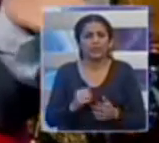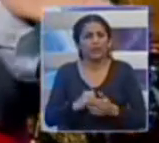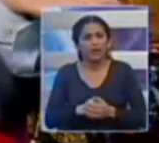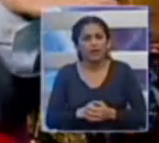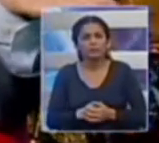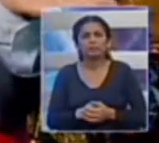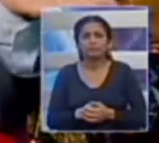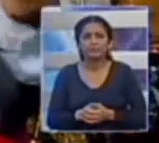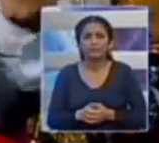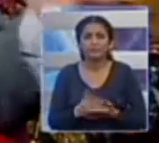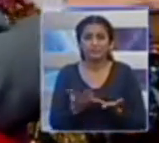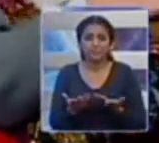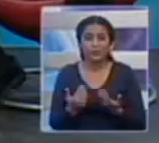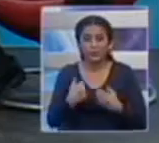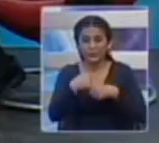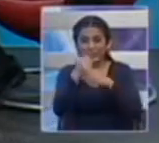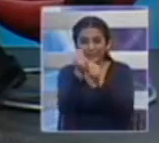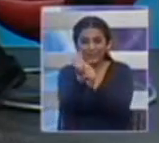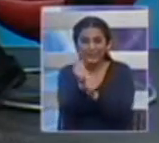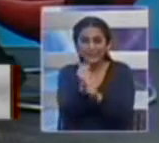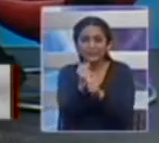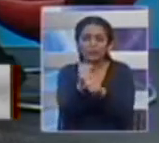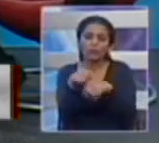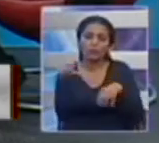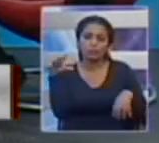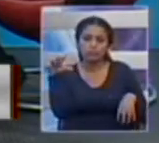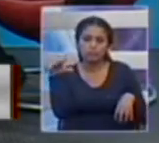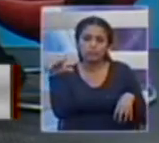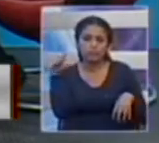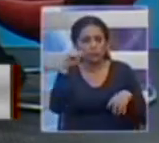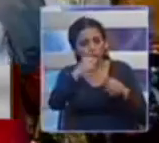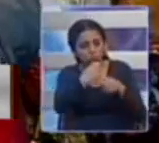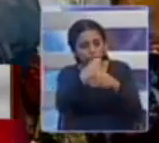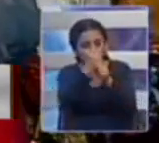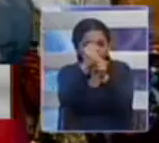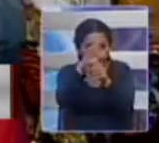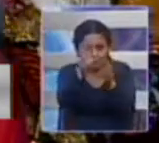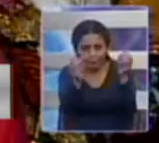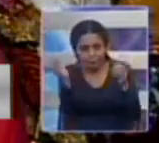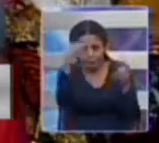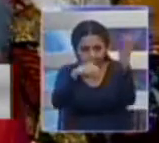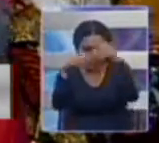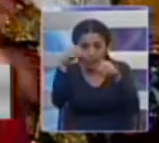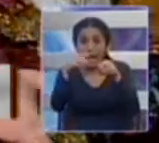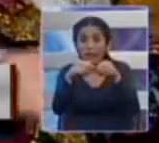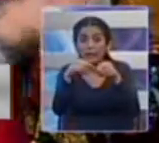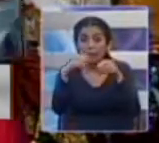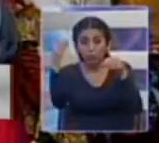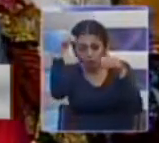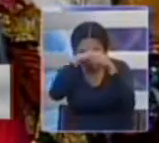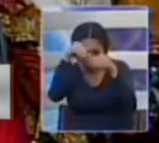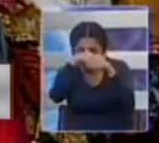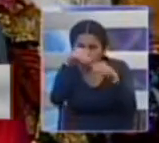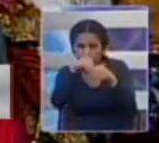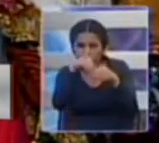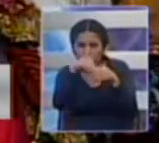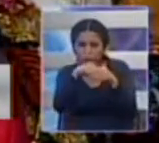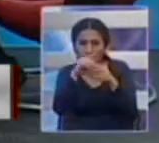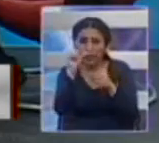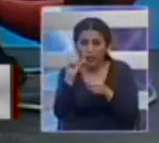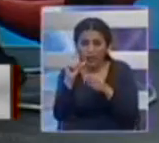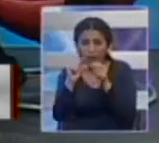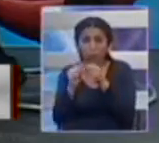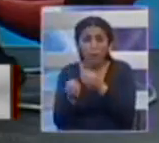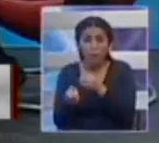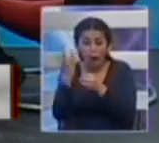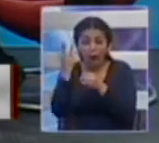cuando uno arma el monigote, y normalmente eso se da, la gente le mete ahí camaretas, yo qué sé, y aparte, así cuando es, ya se